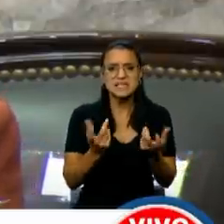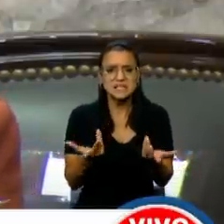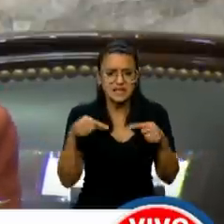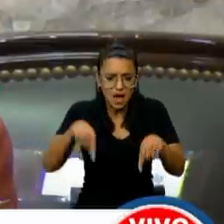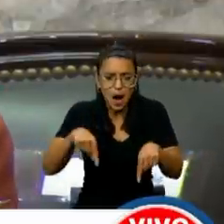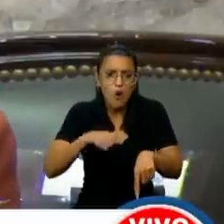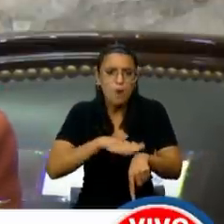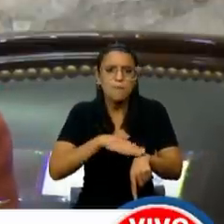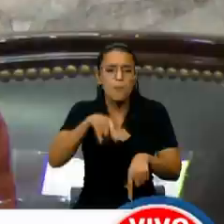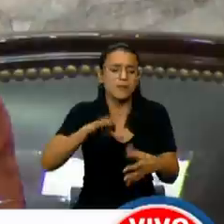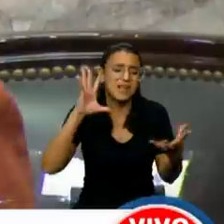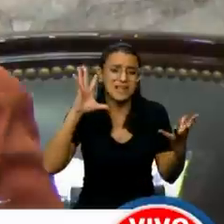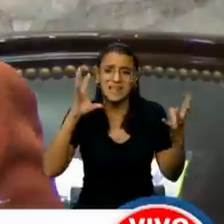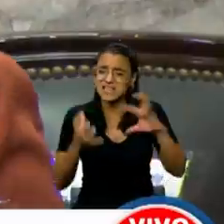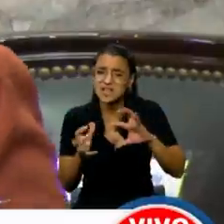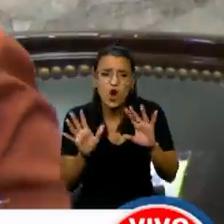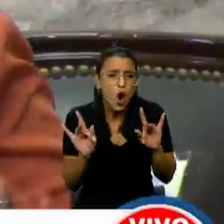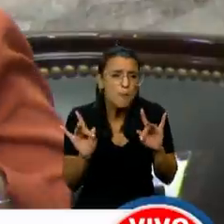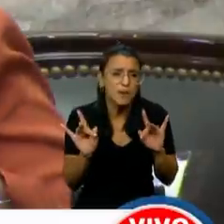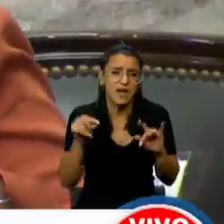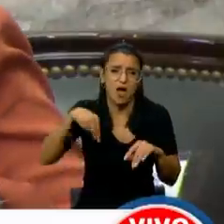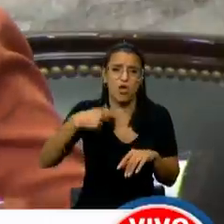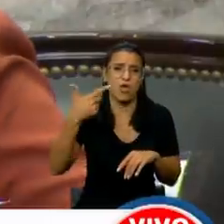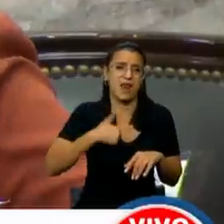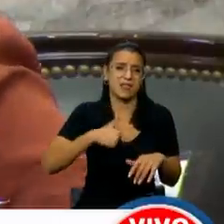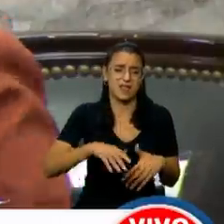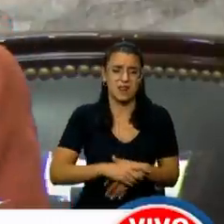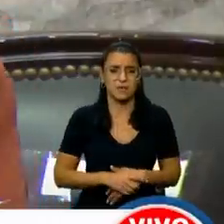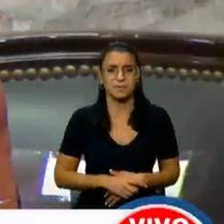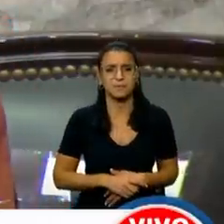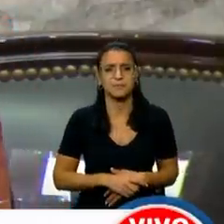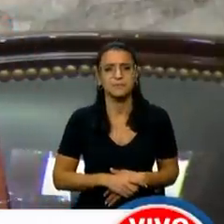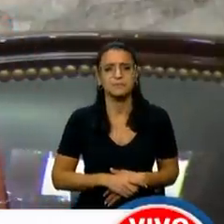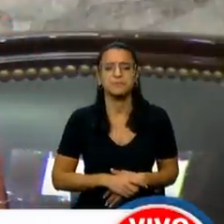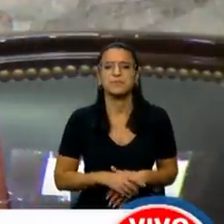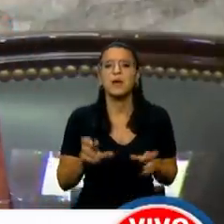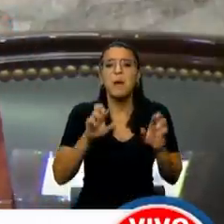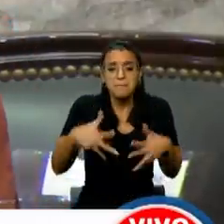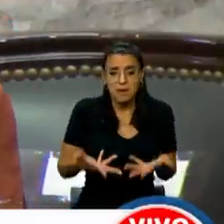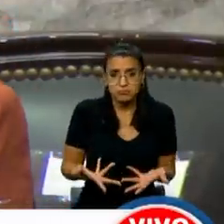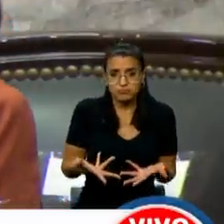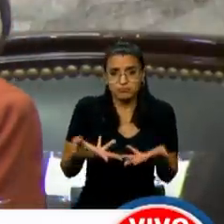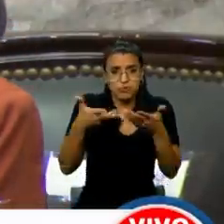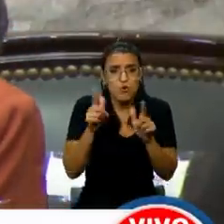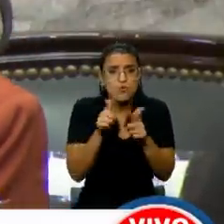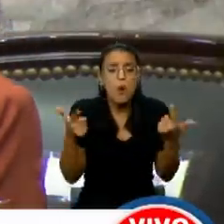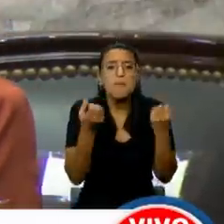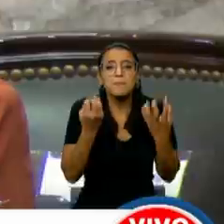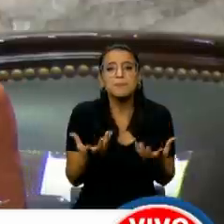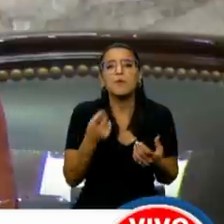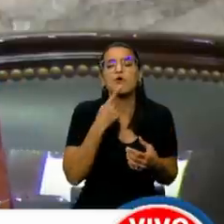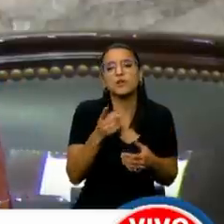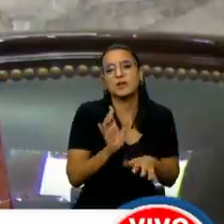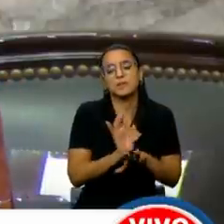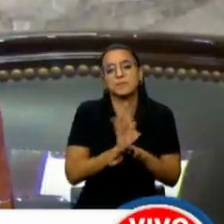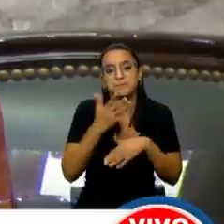en este momento de crisis tan complicado para el país y no hay un plan de crecimiento porque también se hace de los